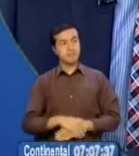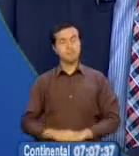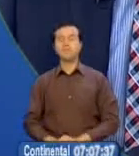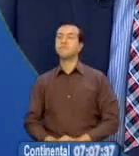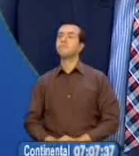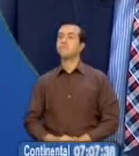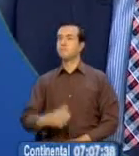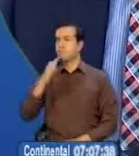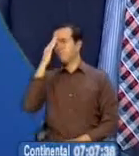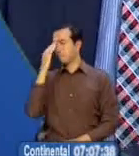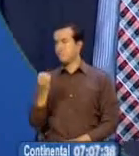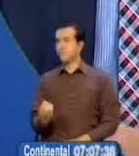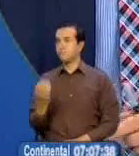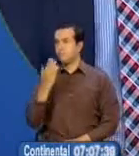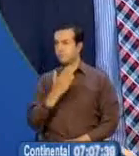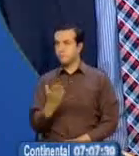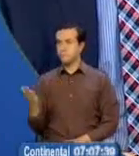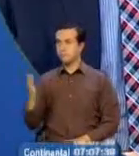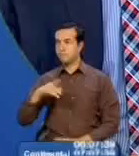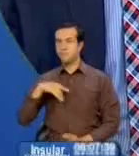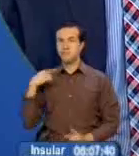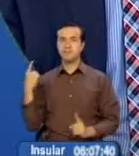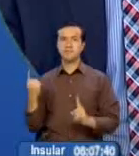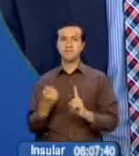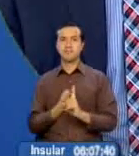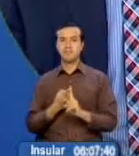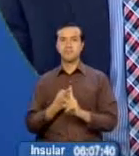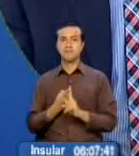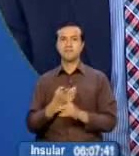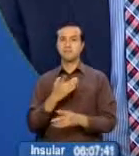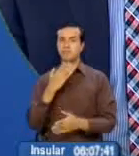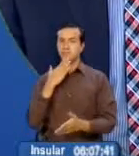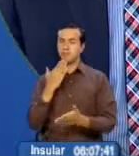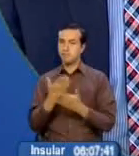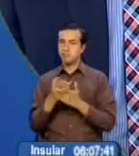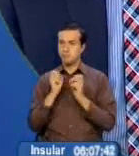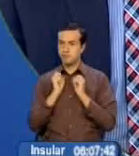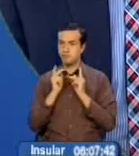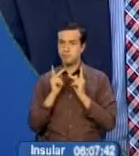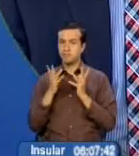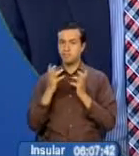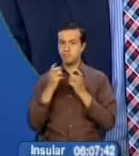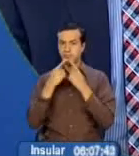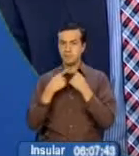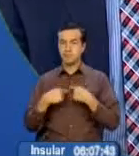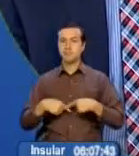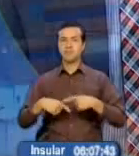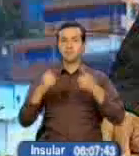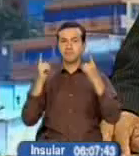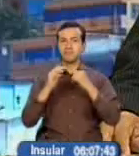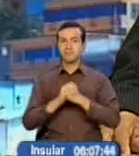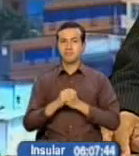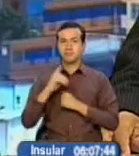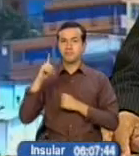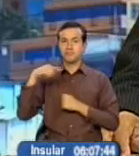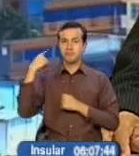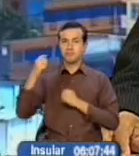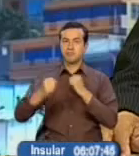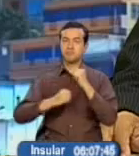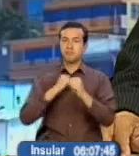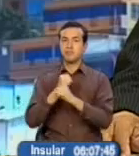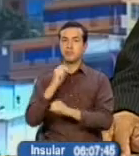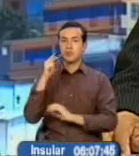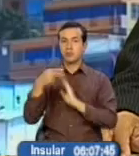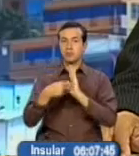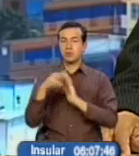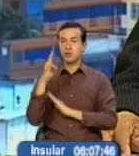Muy buenos días. Bueno, en primer lugar, agradezco esta oportunidad. Quiero señalar que el próximo año,